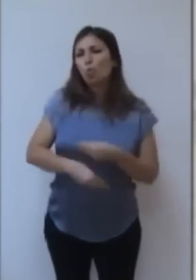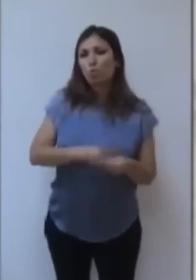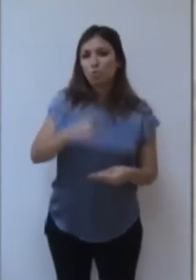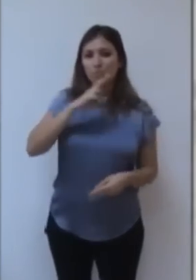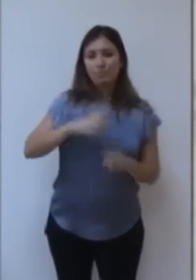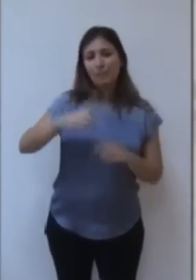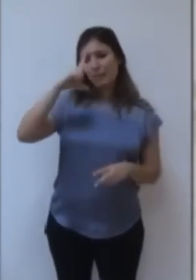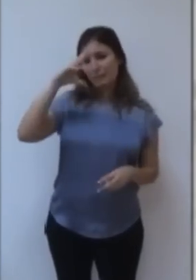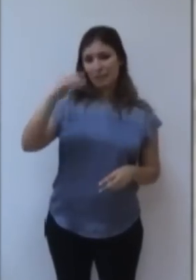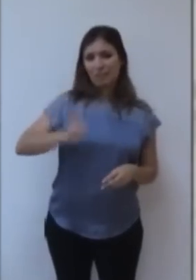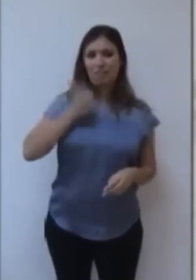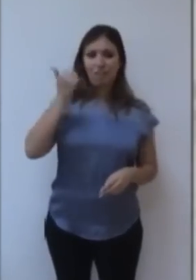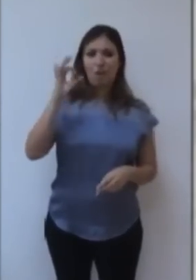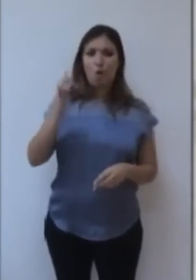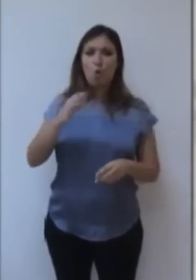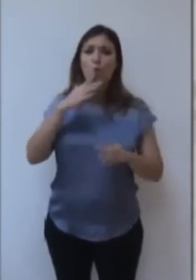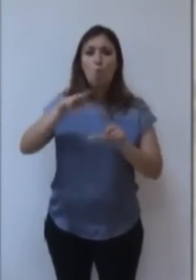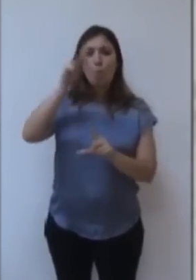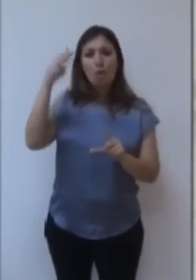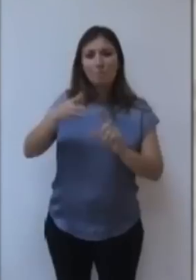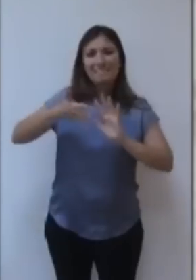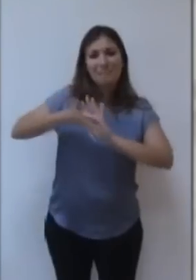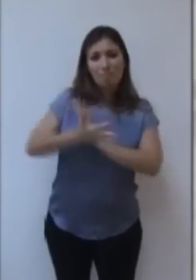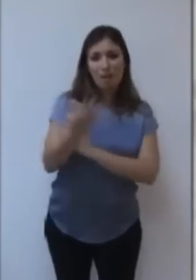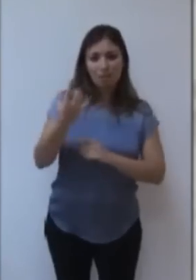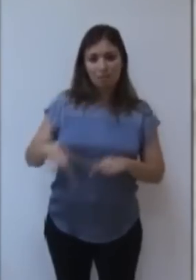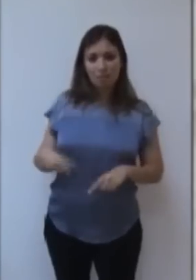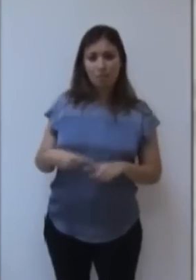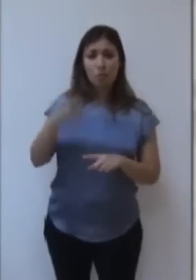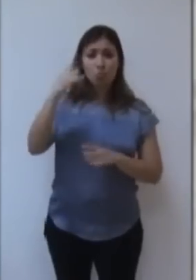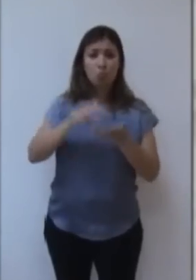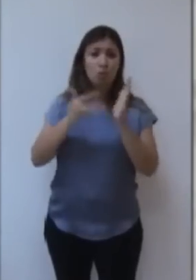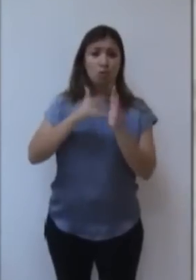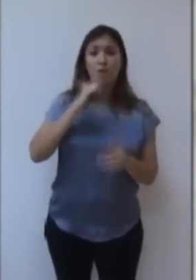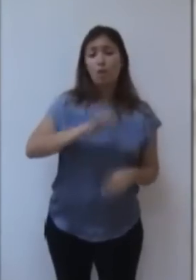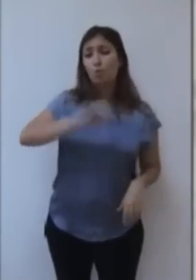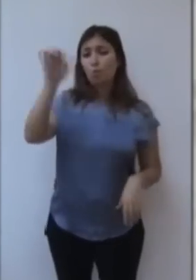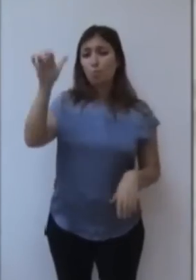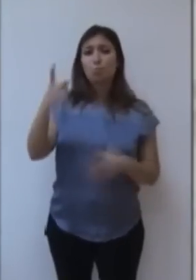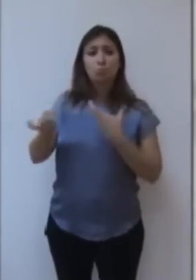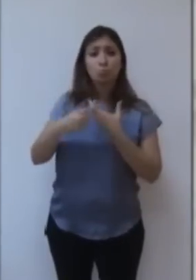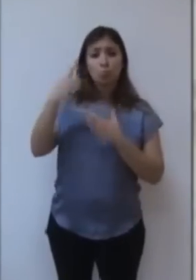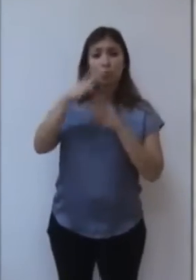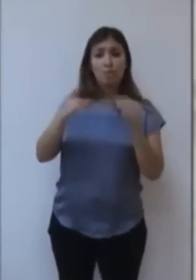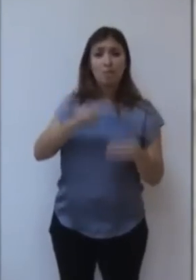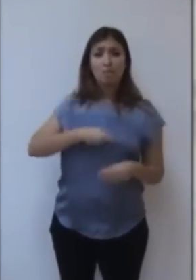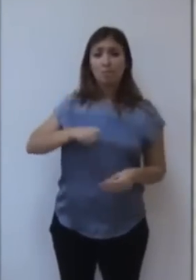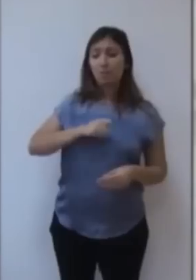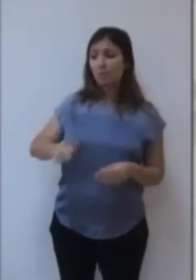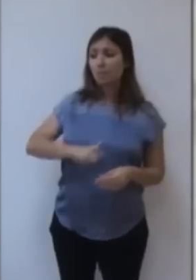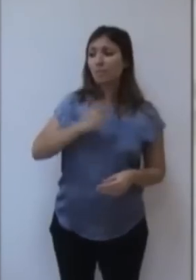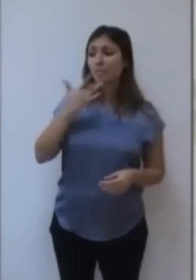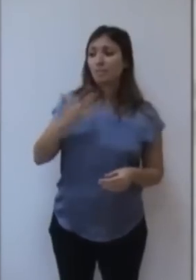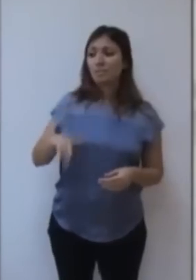inteligencia artificial y de web semántica, ¿no? Está el proyecto FIRST, que es un proyecto europeo en el que participa una universidad española, la Universidad de